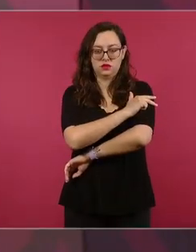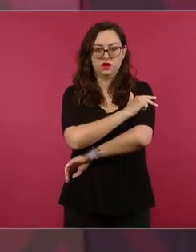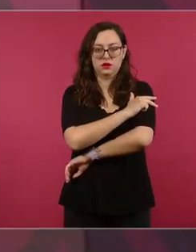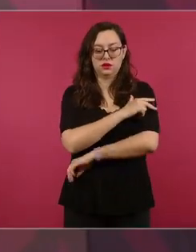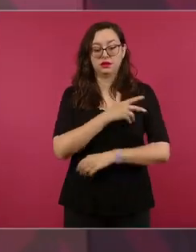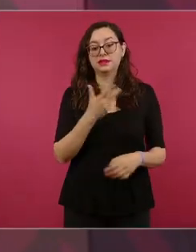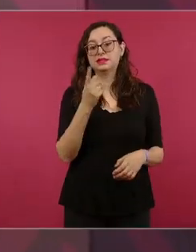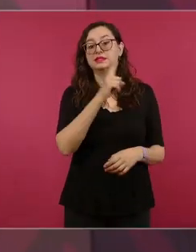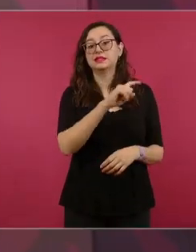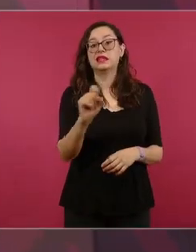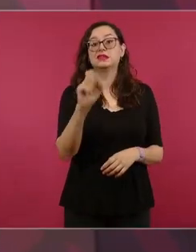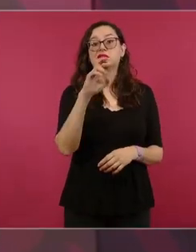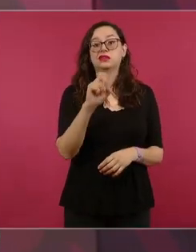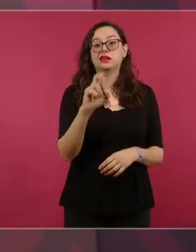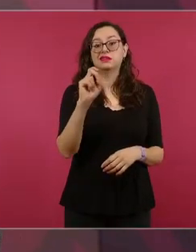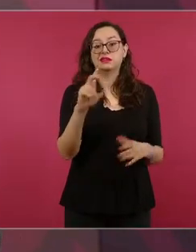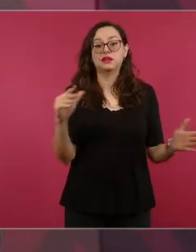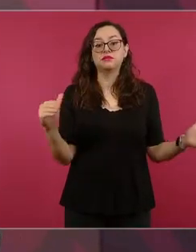130 mil